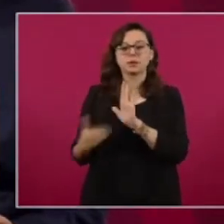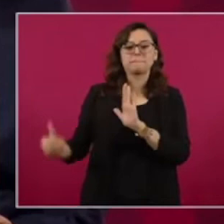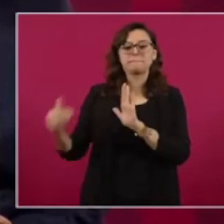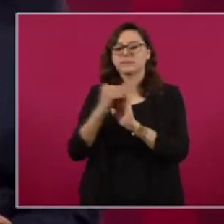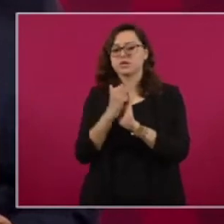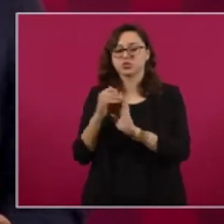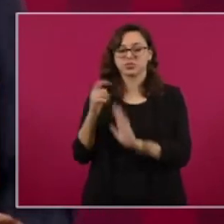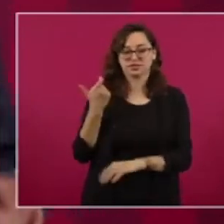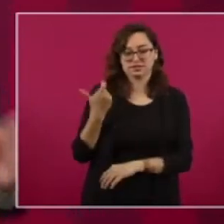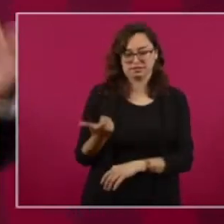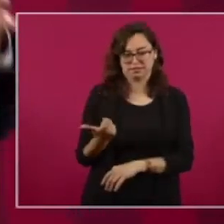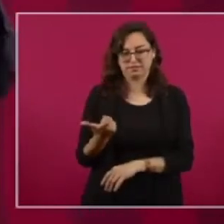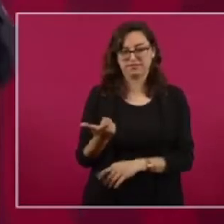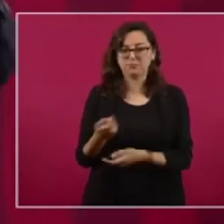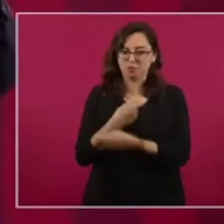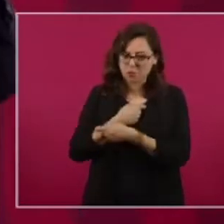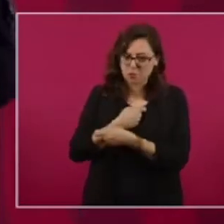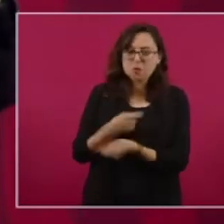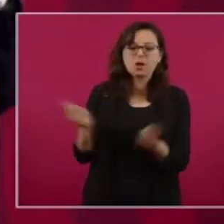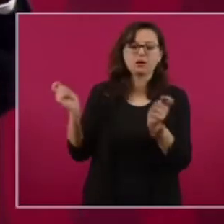700,000 millones de pesos. Entonces,